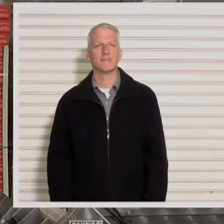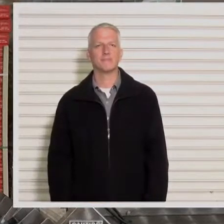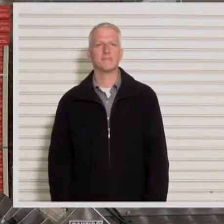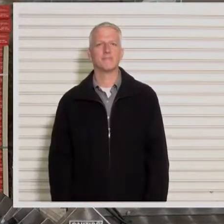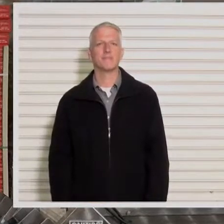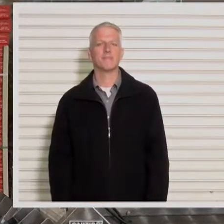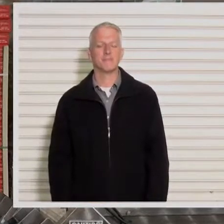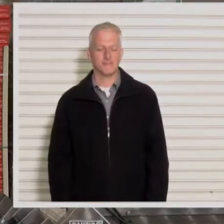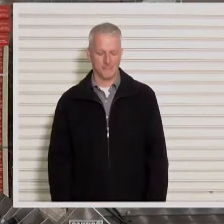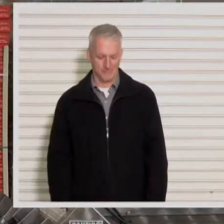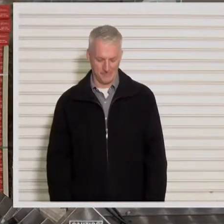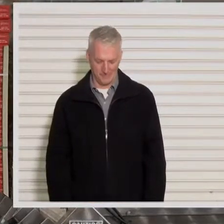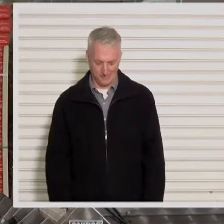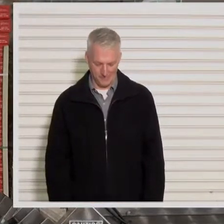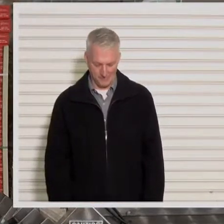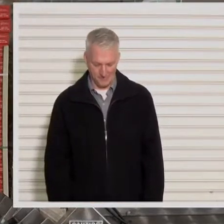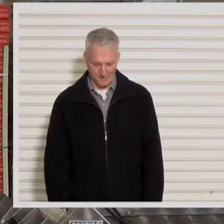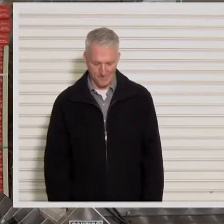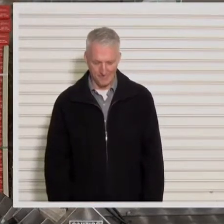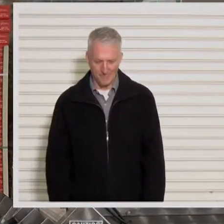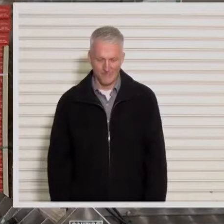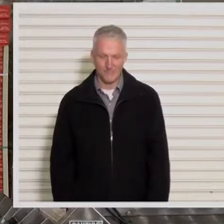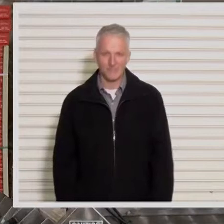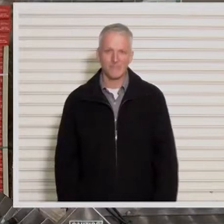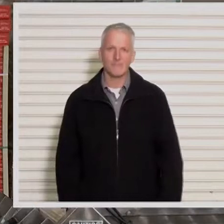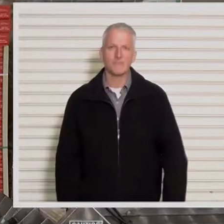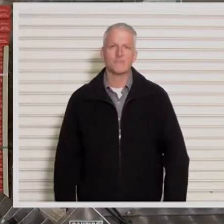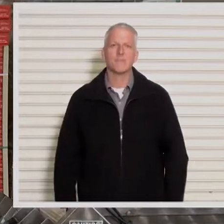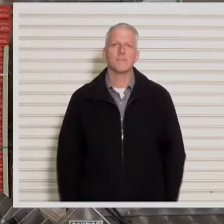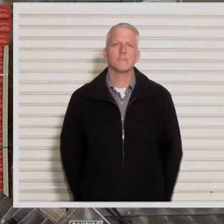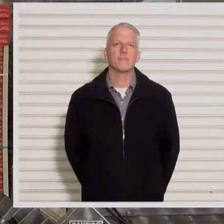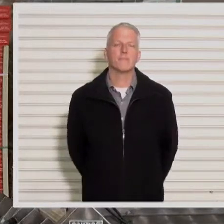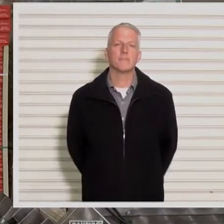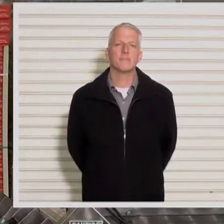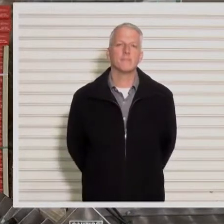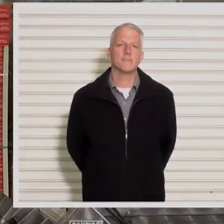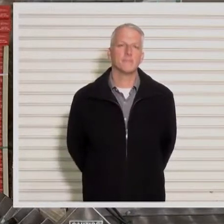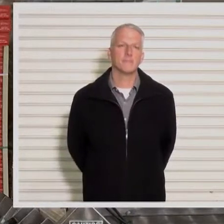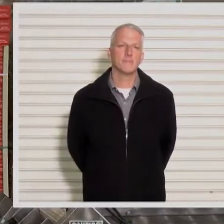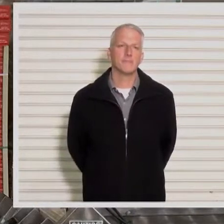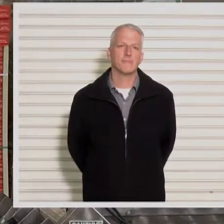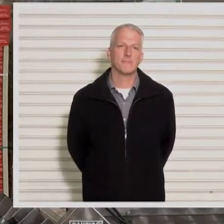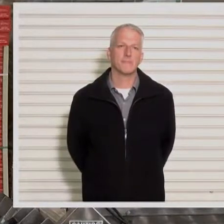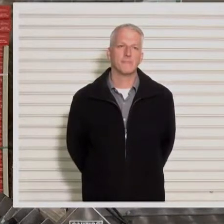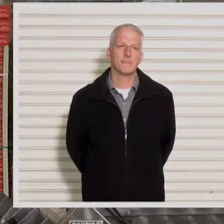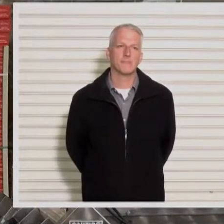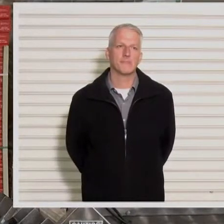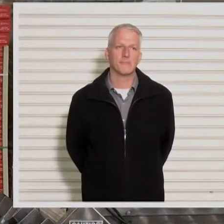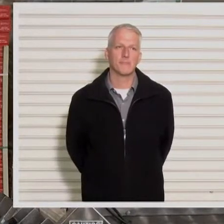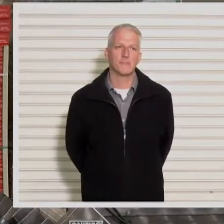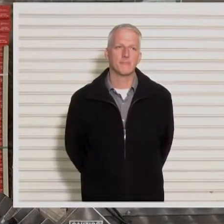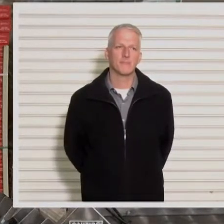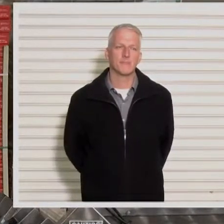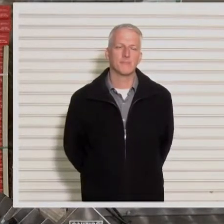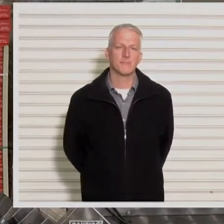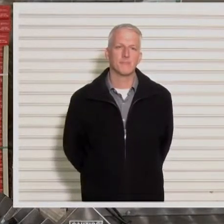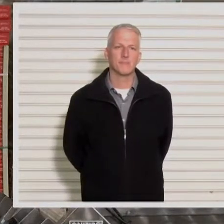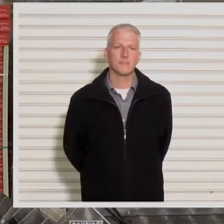Necesitamos decir la palabra equidad, pero con palabras que también enseñan acción.